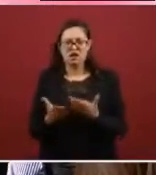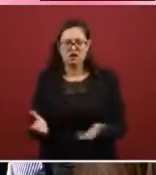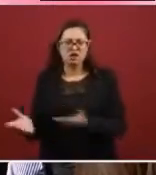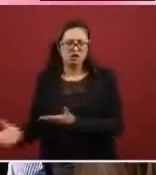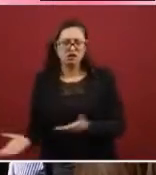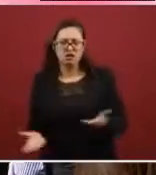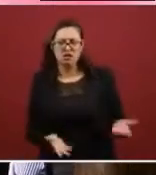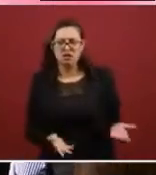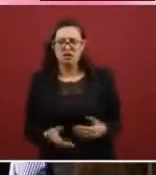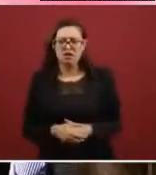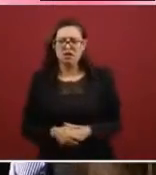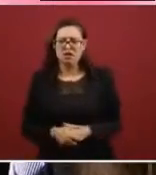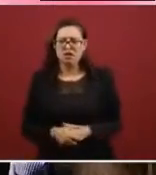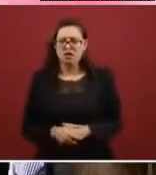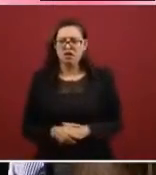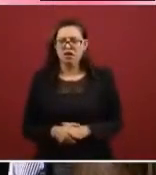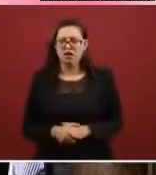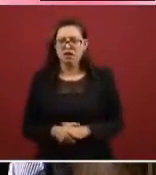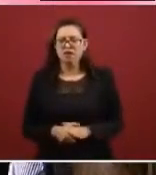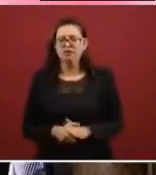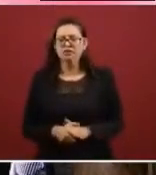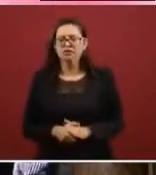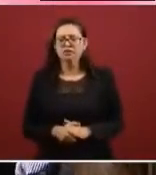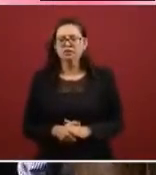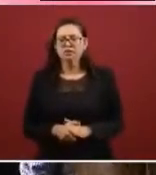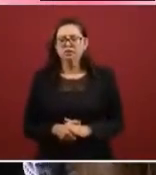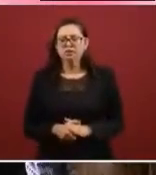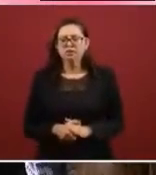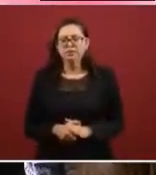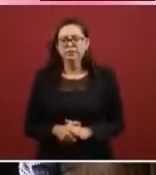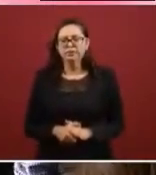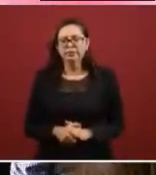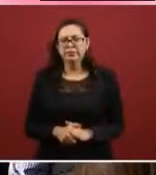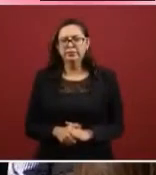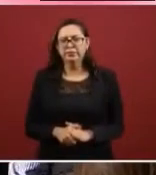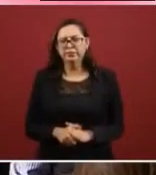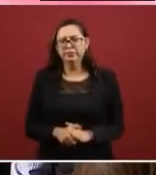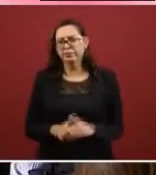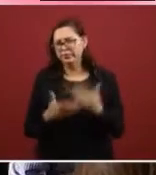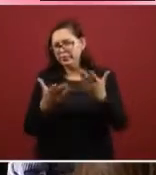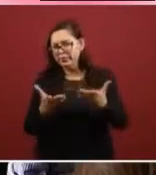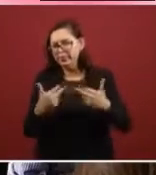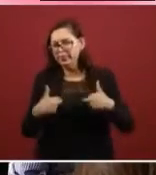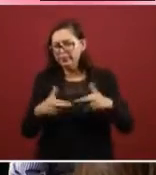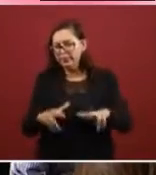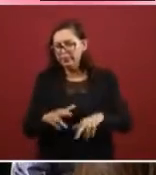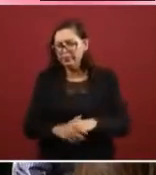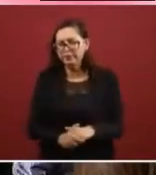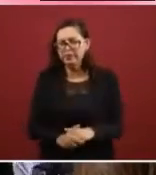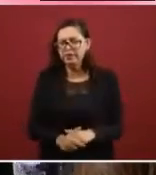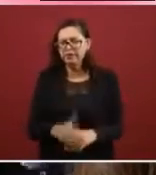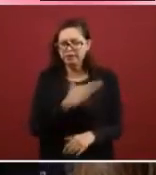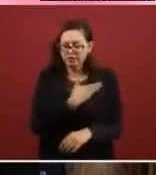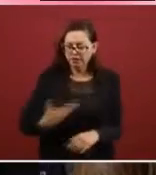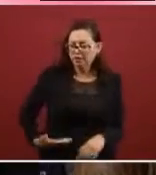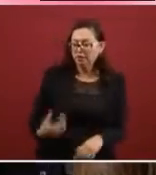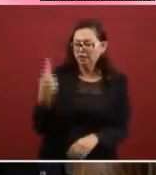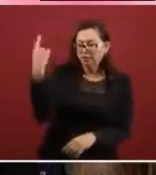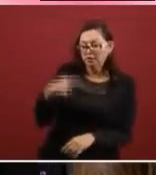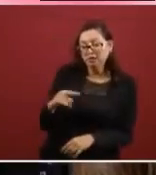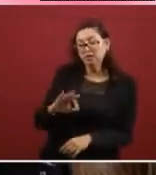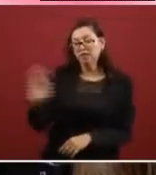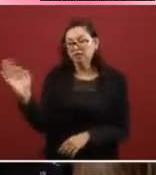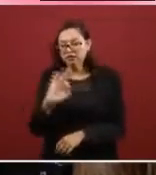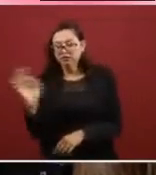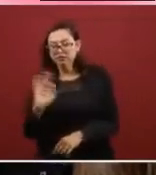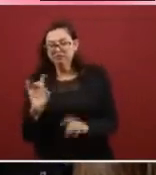go. Canciller. Hay algunos pendientes. Dice usted que si es necesario, le ha instruido el presidente que vaya a Estados Unidos a defender a